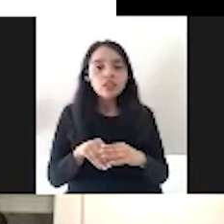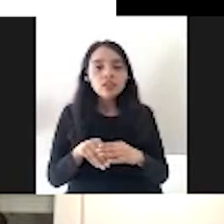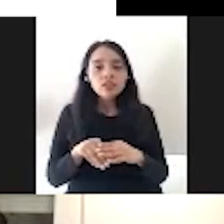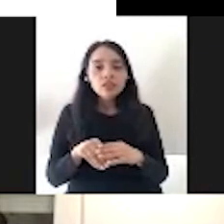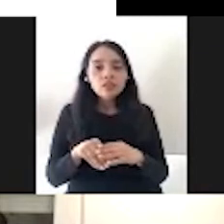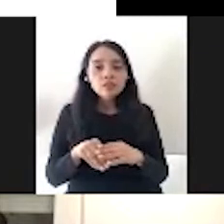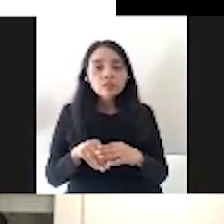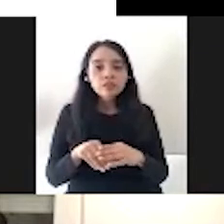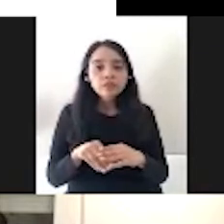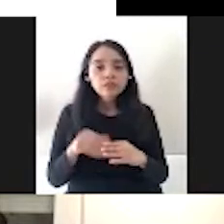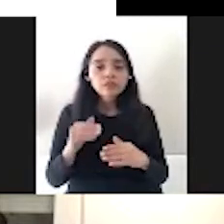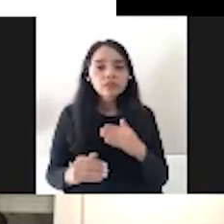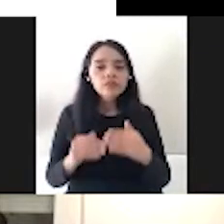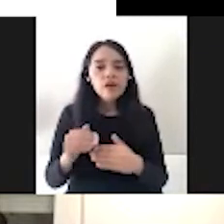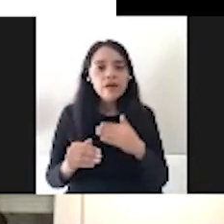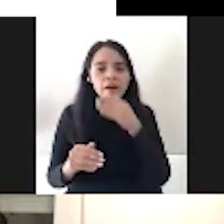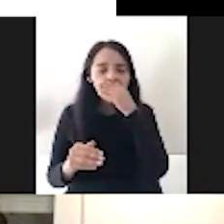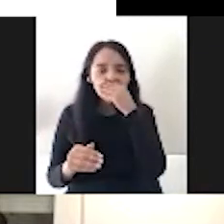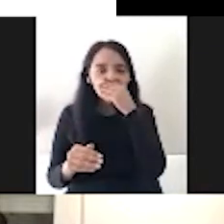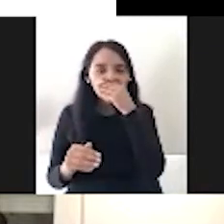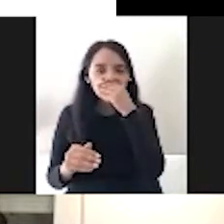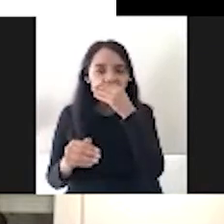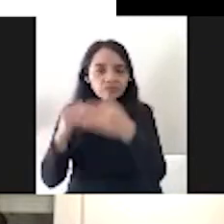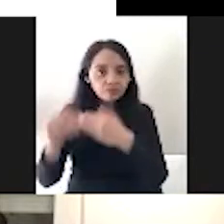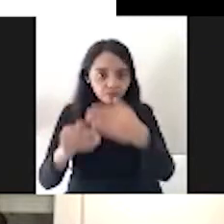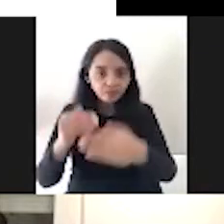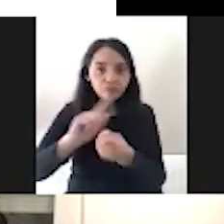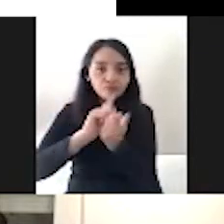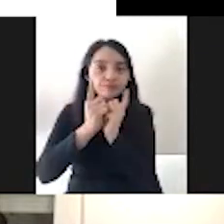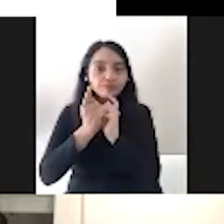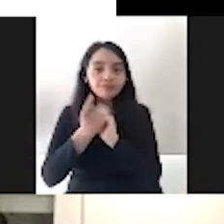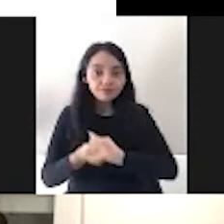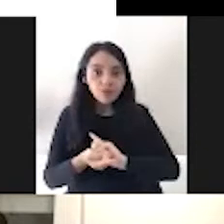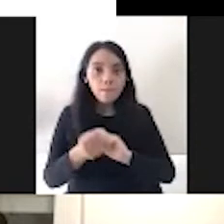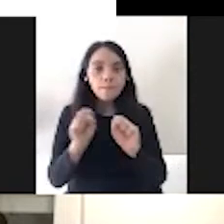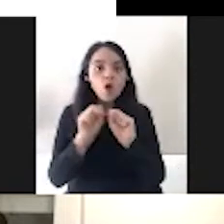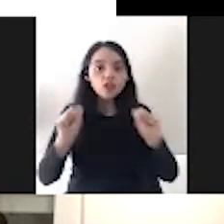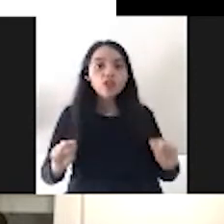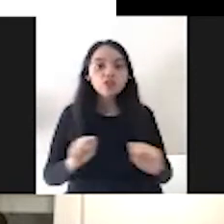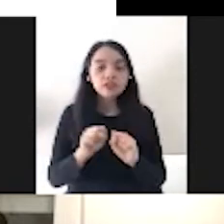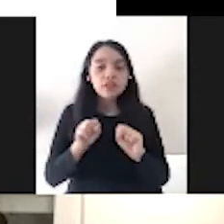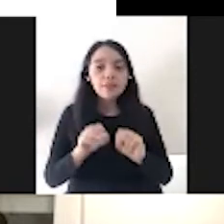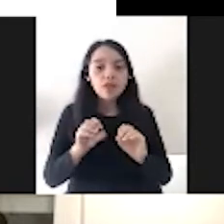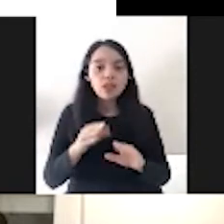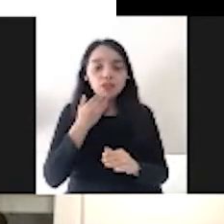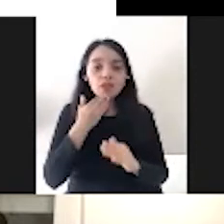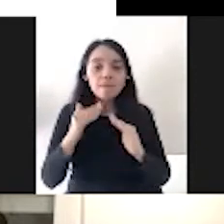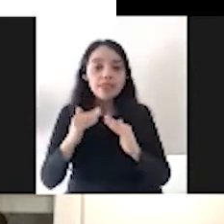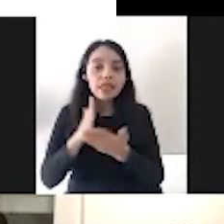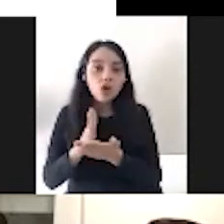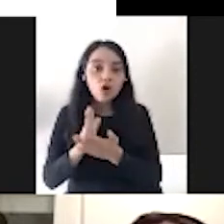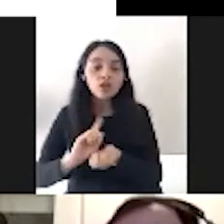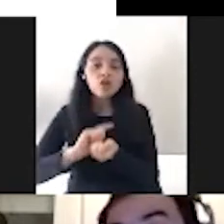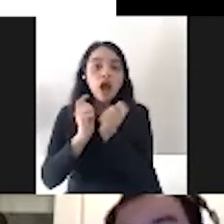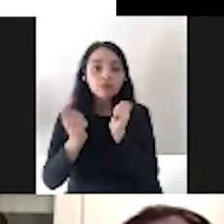es un proceso de transformación de los sistemas educativos y de los centros y de las escuelas, en